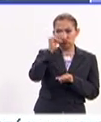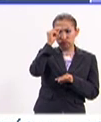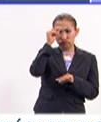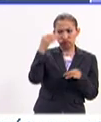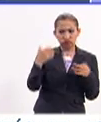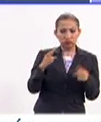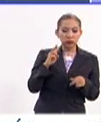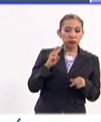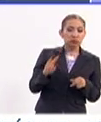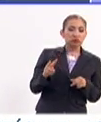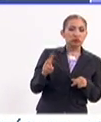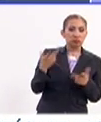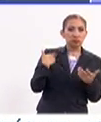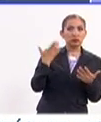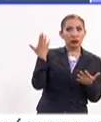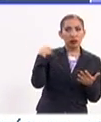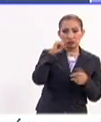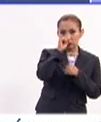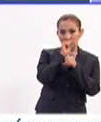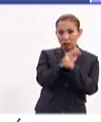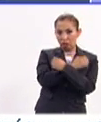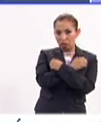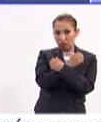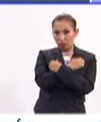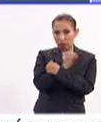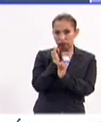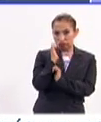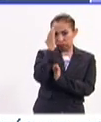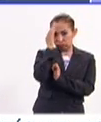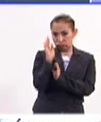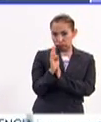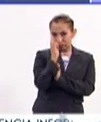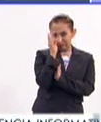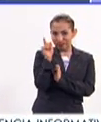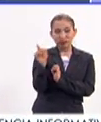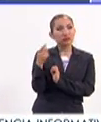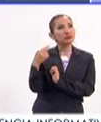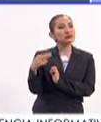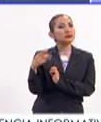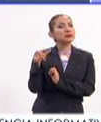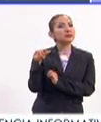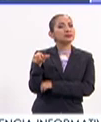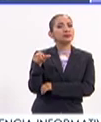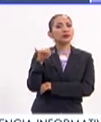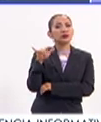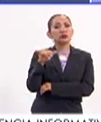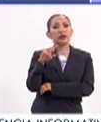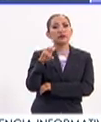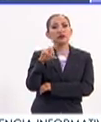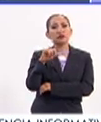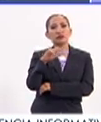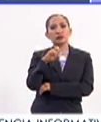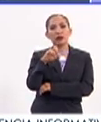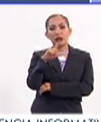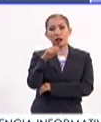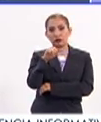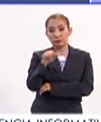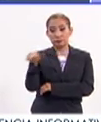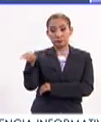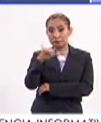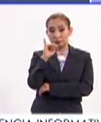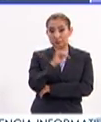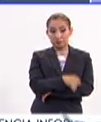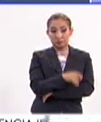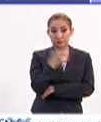intelectual que pues había sido secretario de Educación, rector de la universidad, que era José Vasconcelos. Él nunca